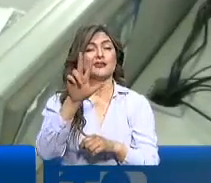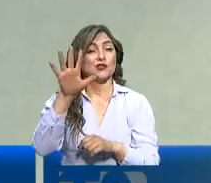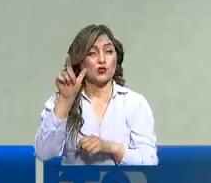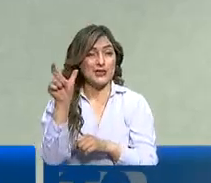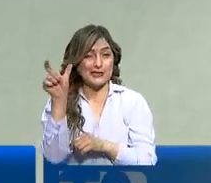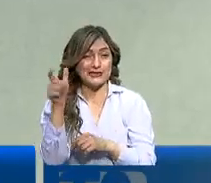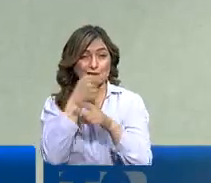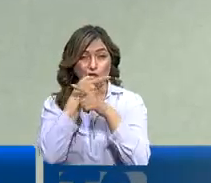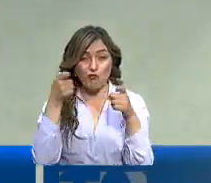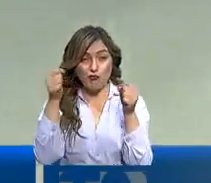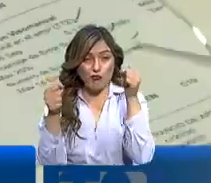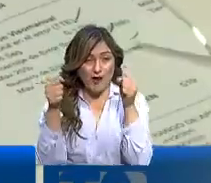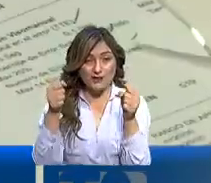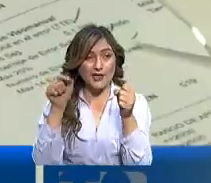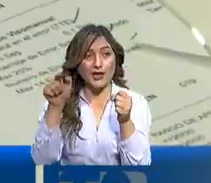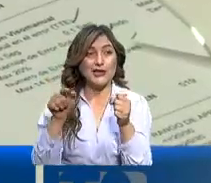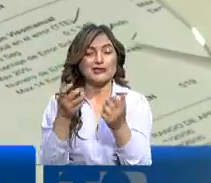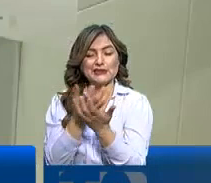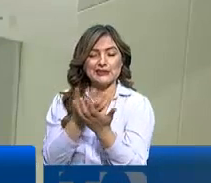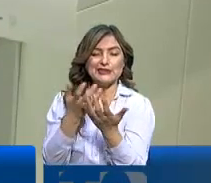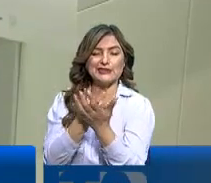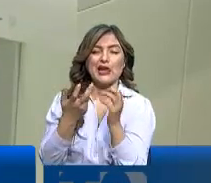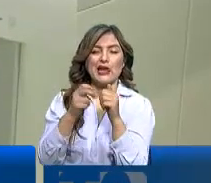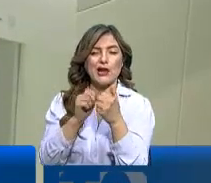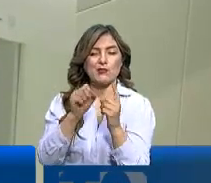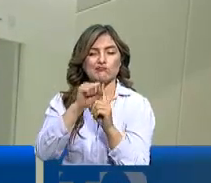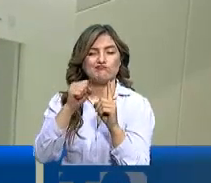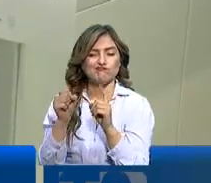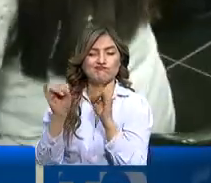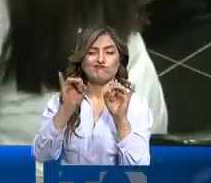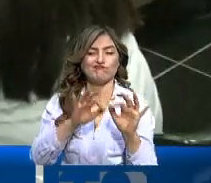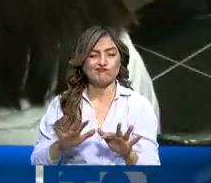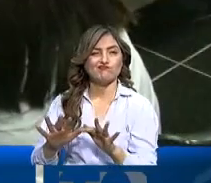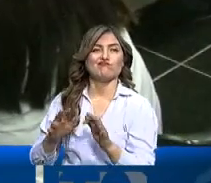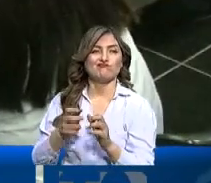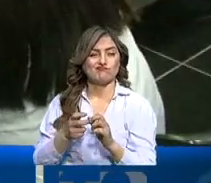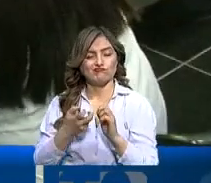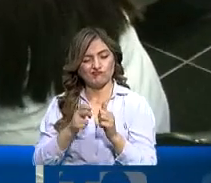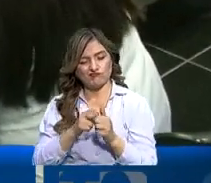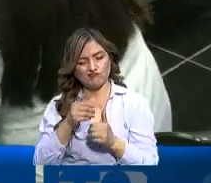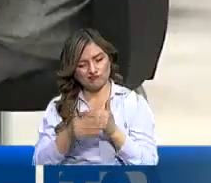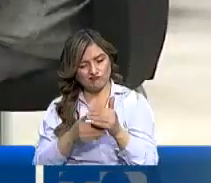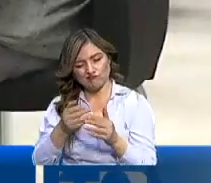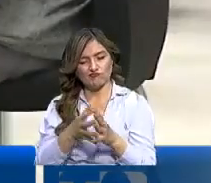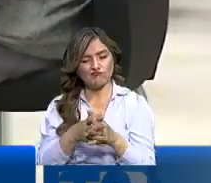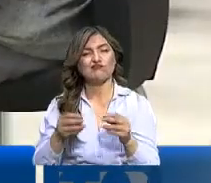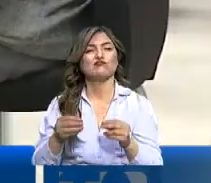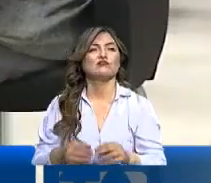mil licencias de conducir fraudulentas causaron el problema en el sistema, que ya han ido solventando acorde van pasando los